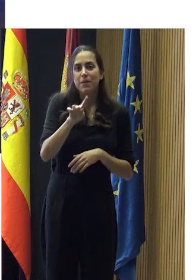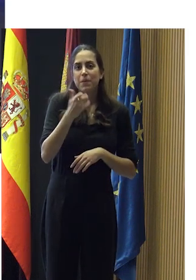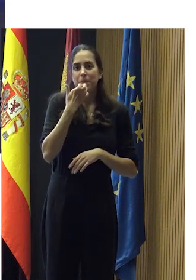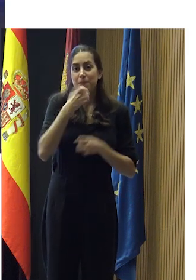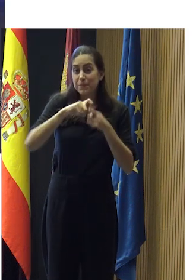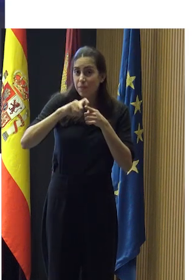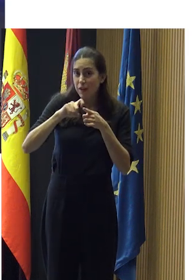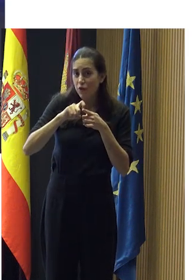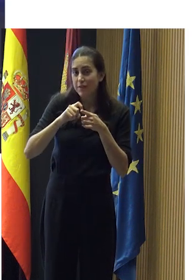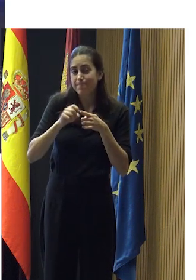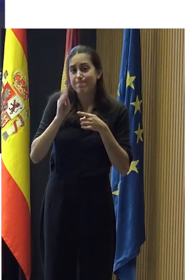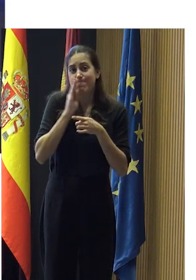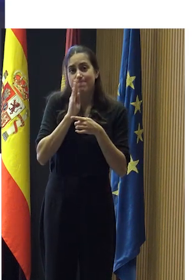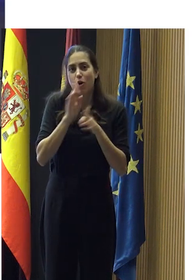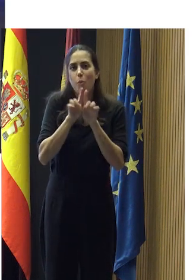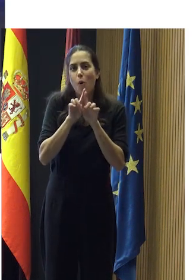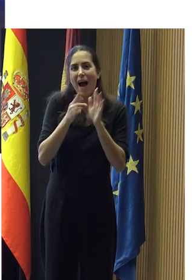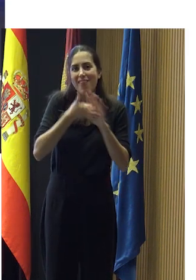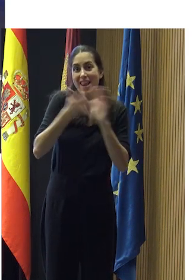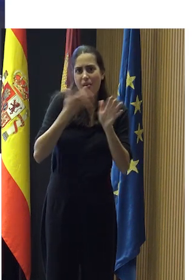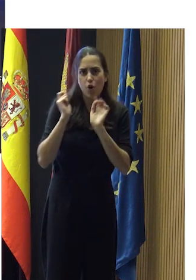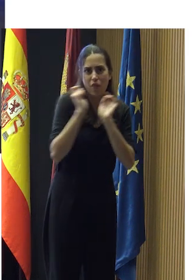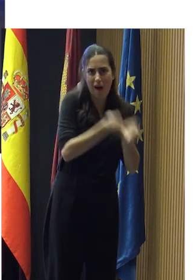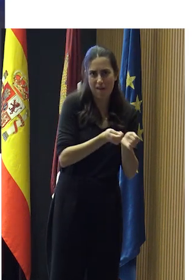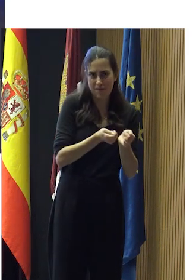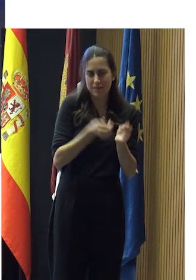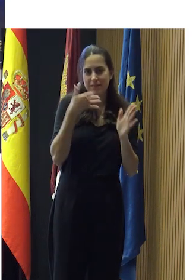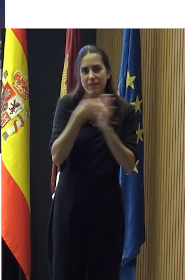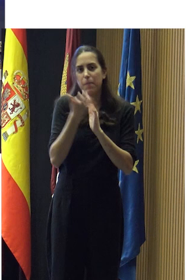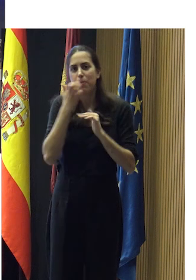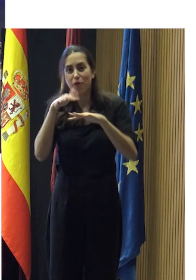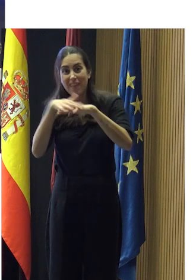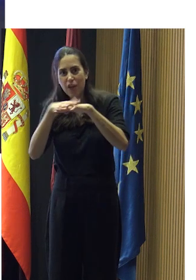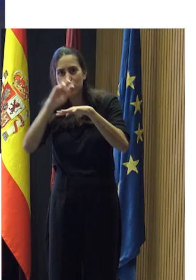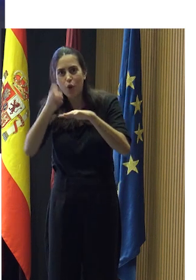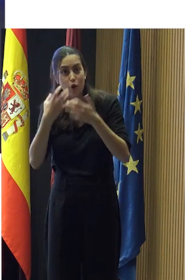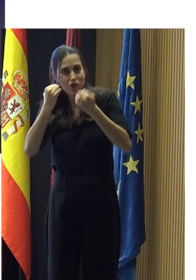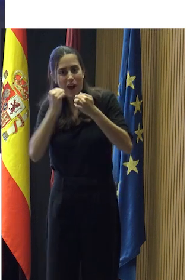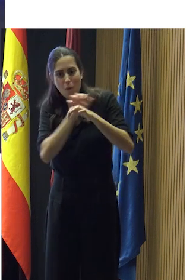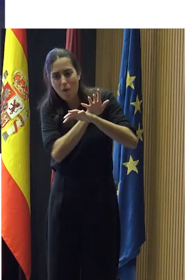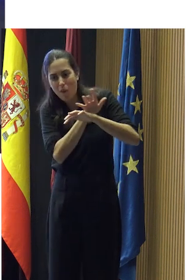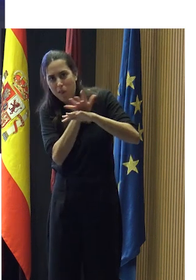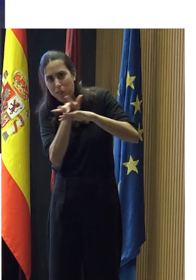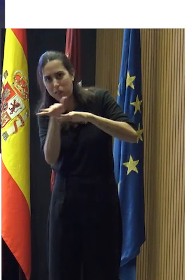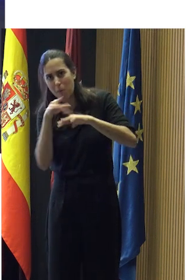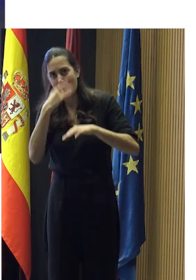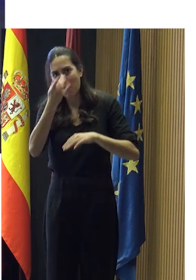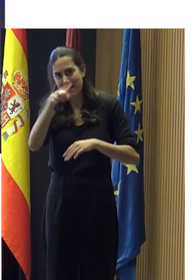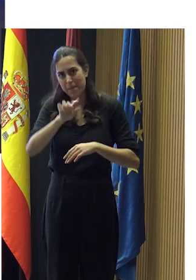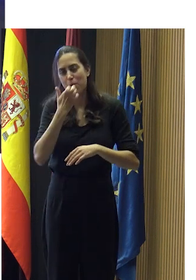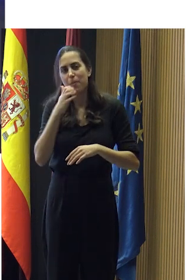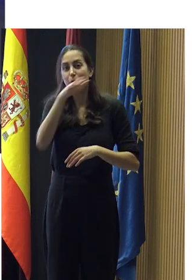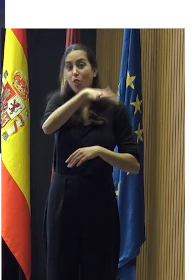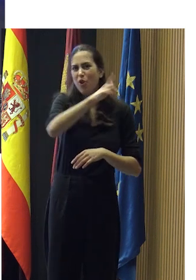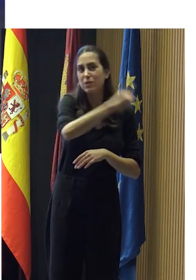estos factores, que actúan como aceleradores, pueden hacer que invadan más tejidos y que migren a zonas muy lejanas